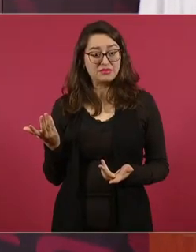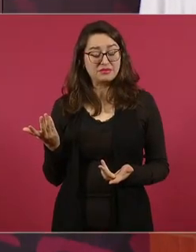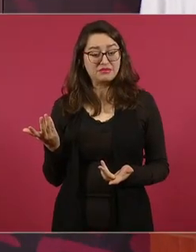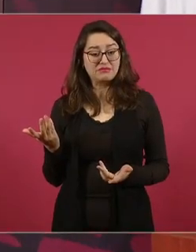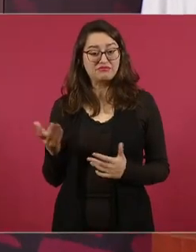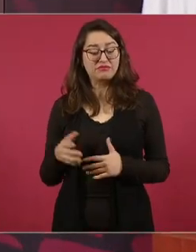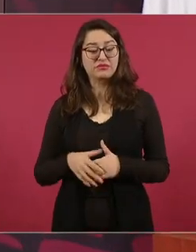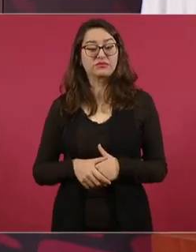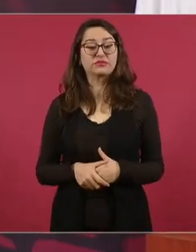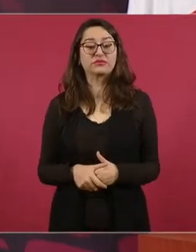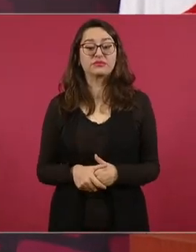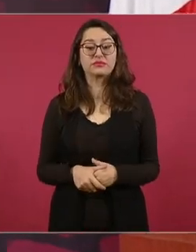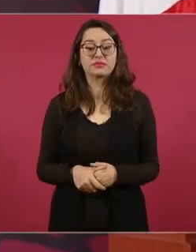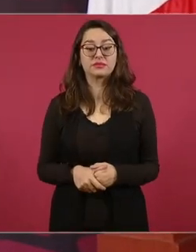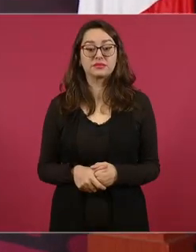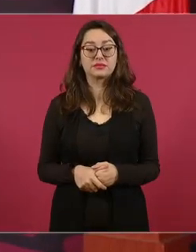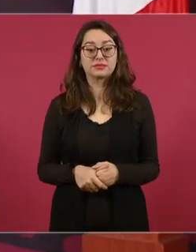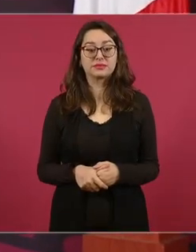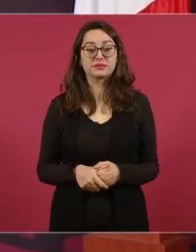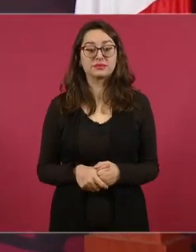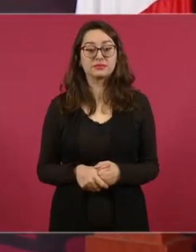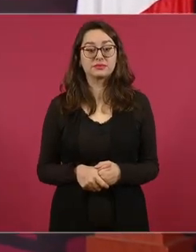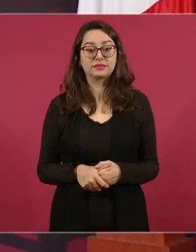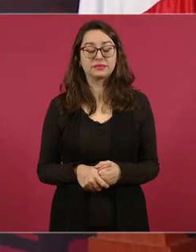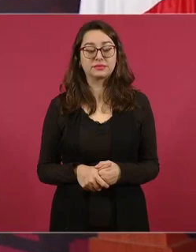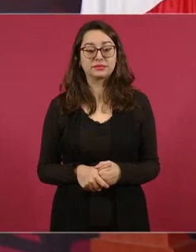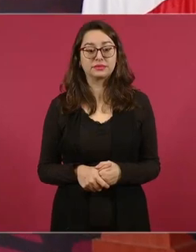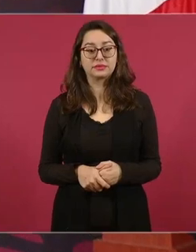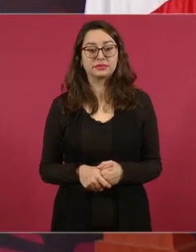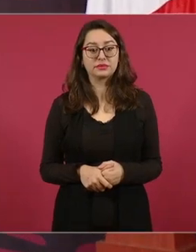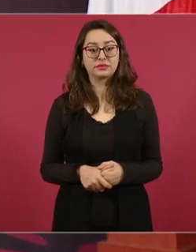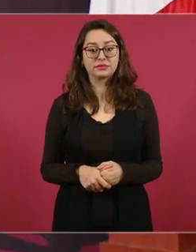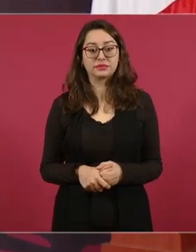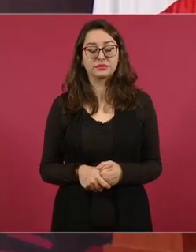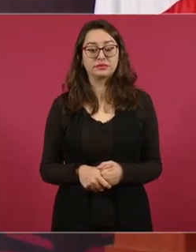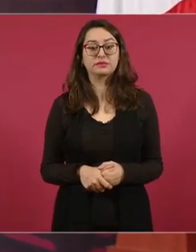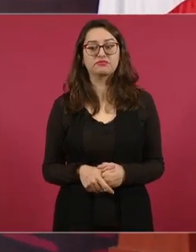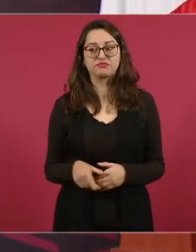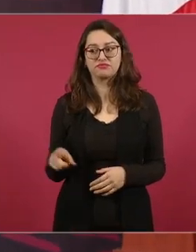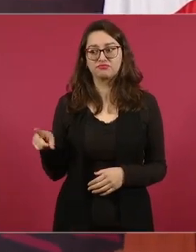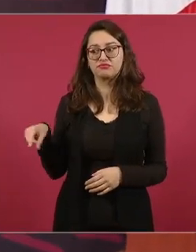a ver, como se dieron cuenta de lo que habían hecho,